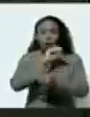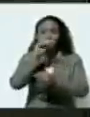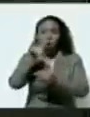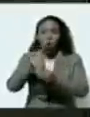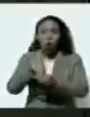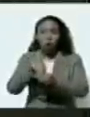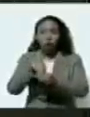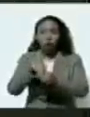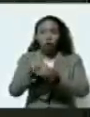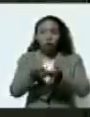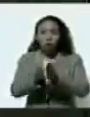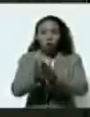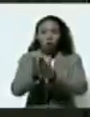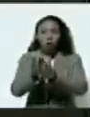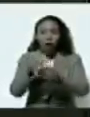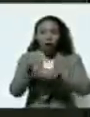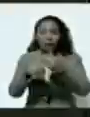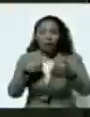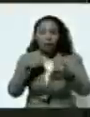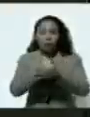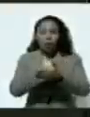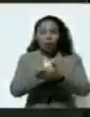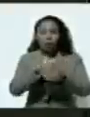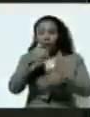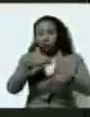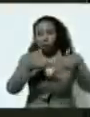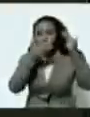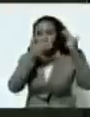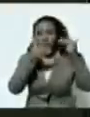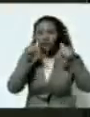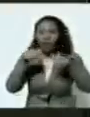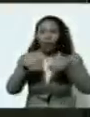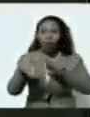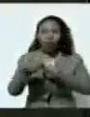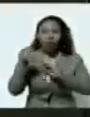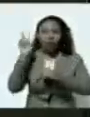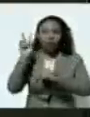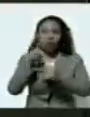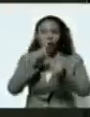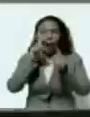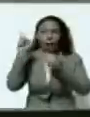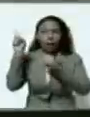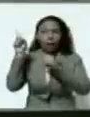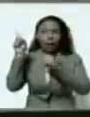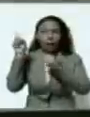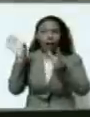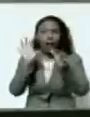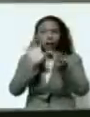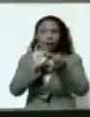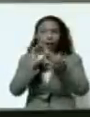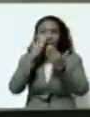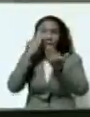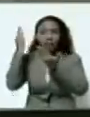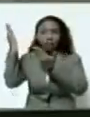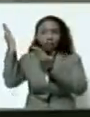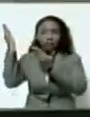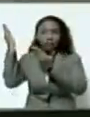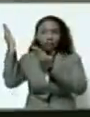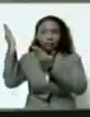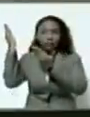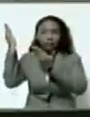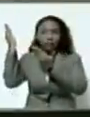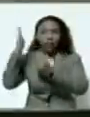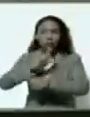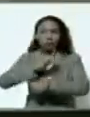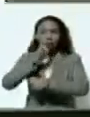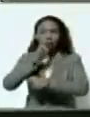el desembarco, para la acción terrorista y mercenaria contra Venezuela. Este era el enlace con los terroristas que iban